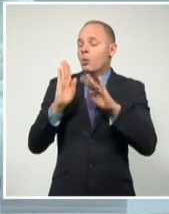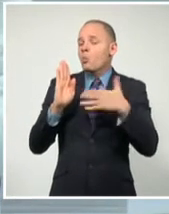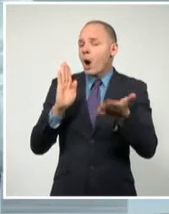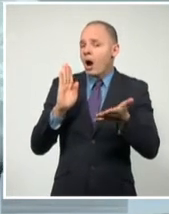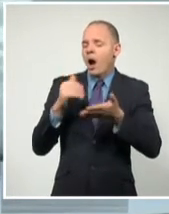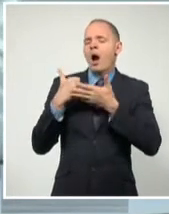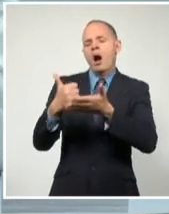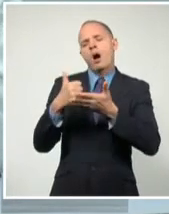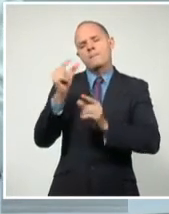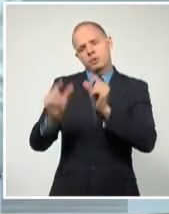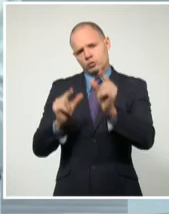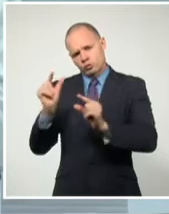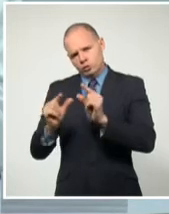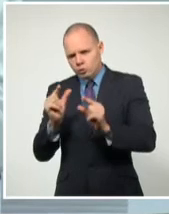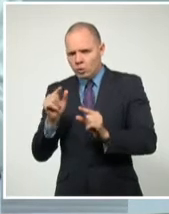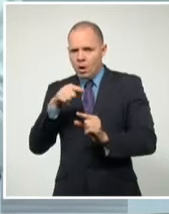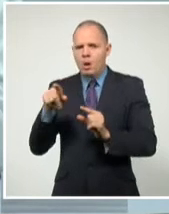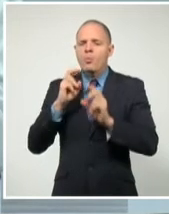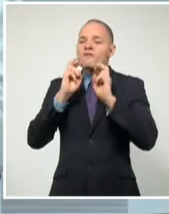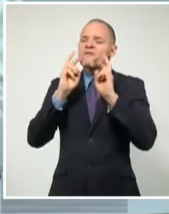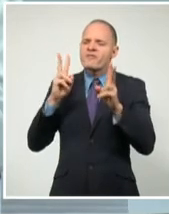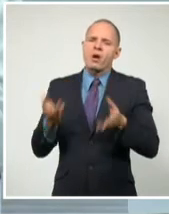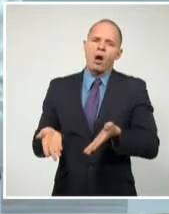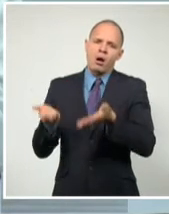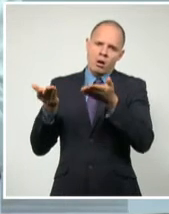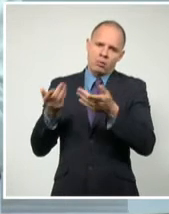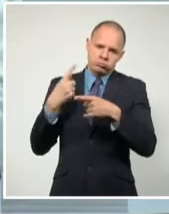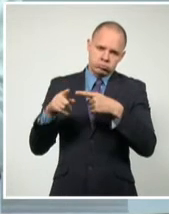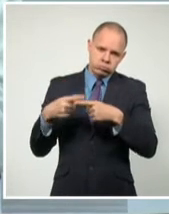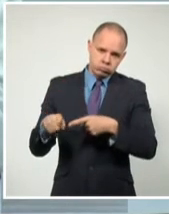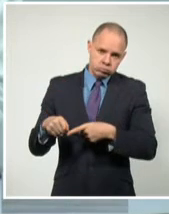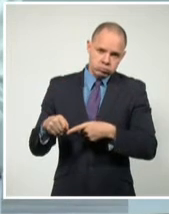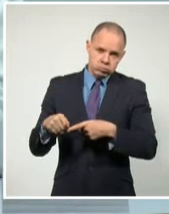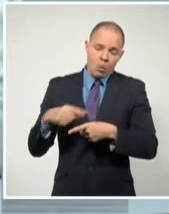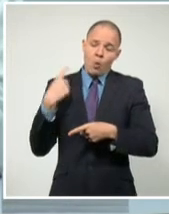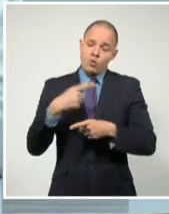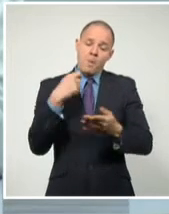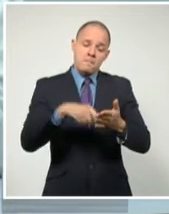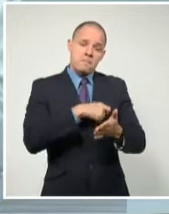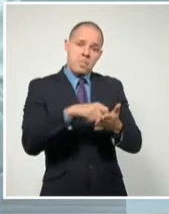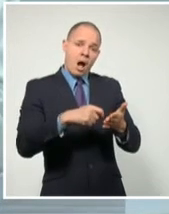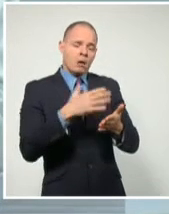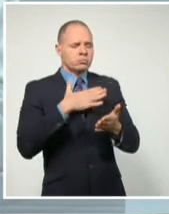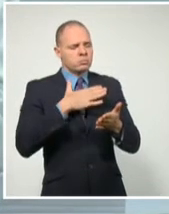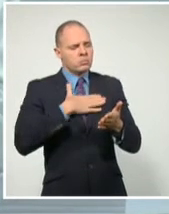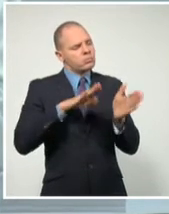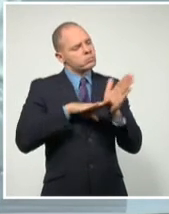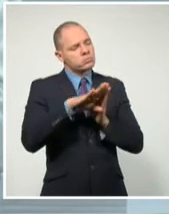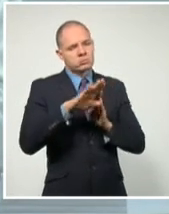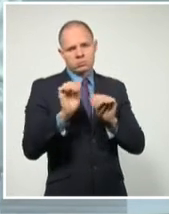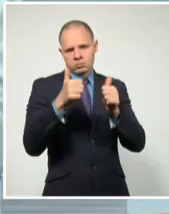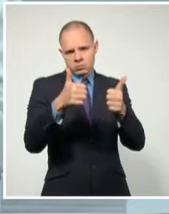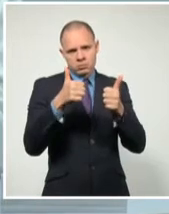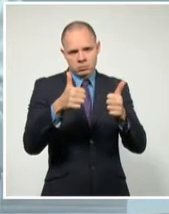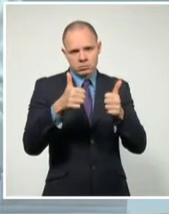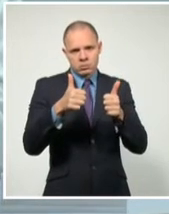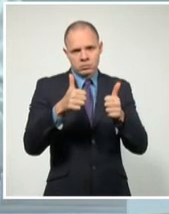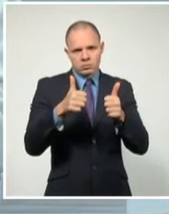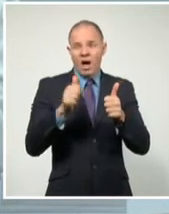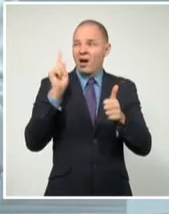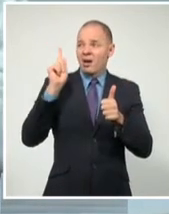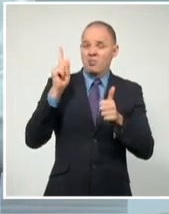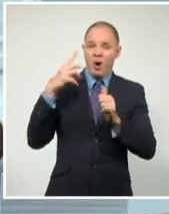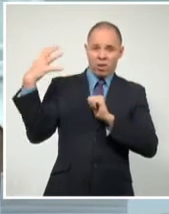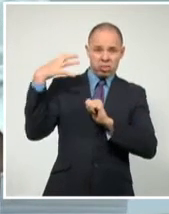vidas y además en concretar una estrategia que dé respuesta al desafío de esta situación de